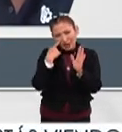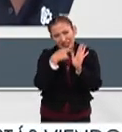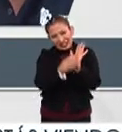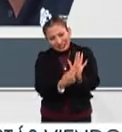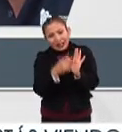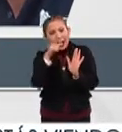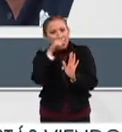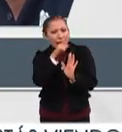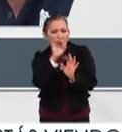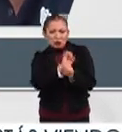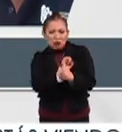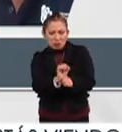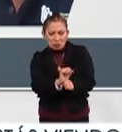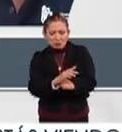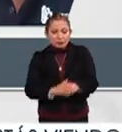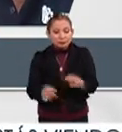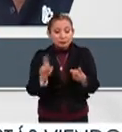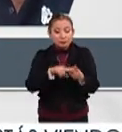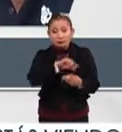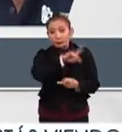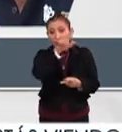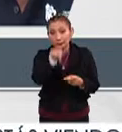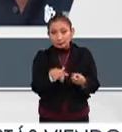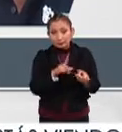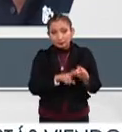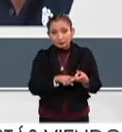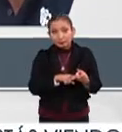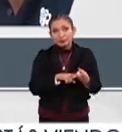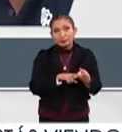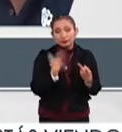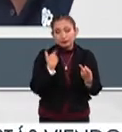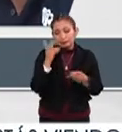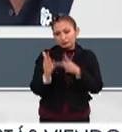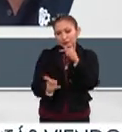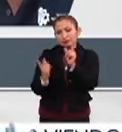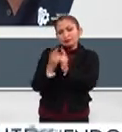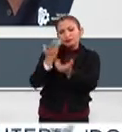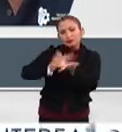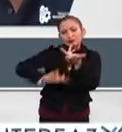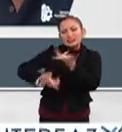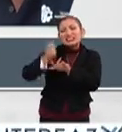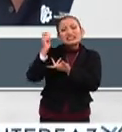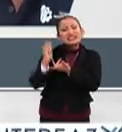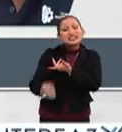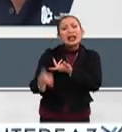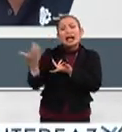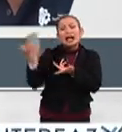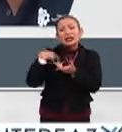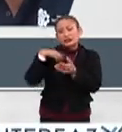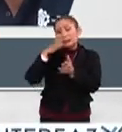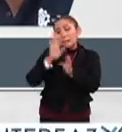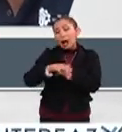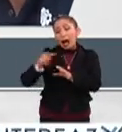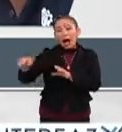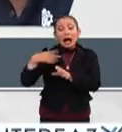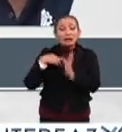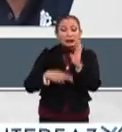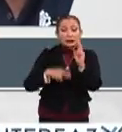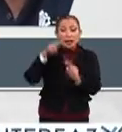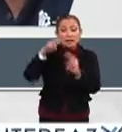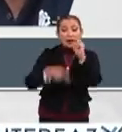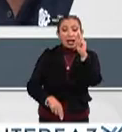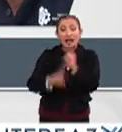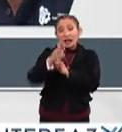y lenguaje muy sencillo. Posteriormente conversamos y discutimos lo que son los principales estándares de